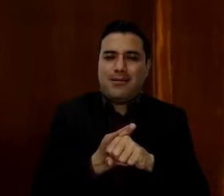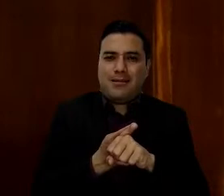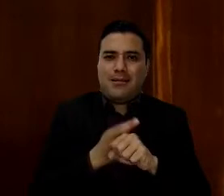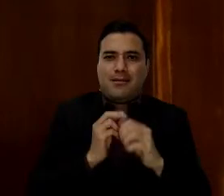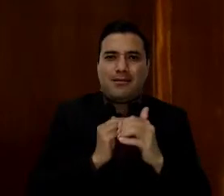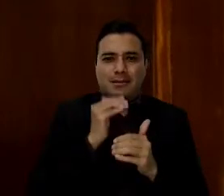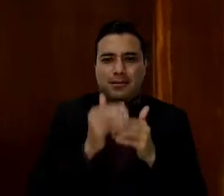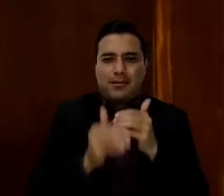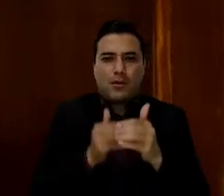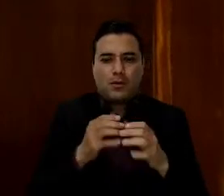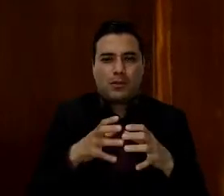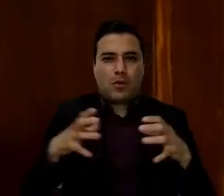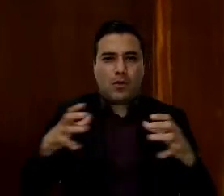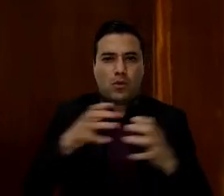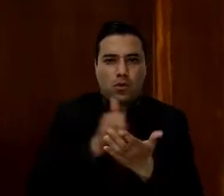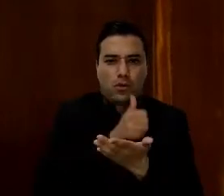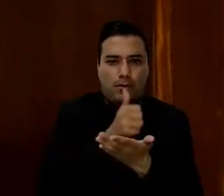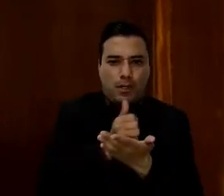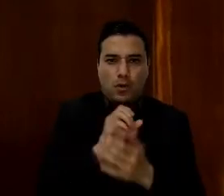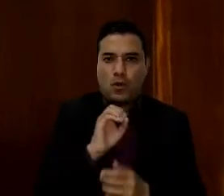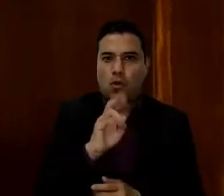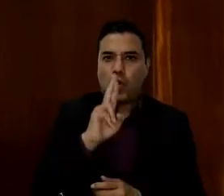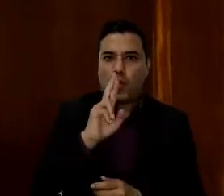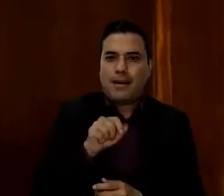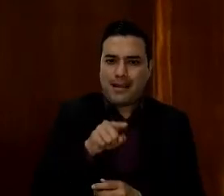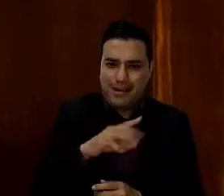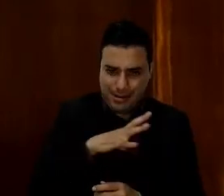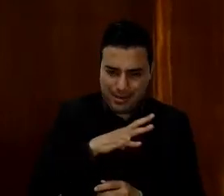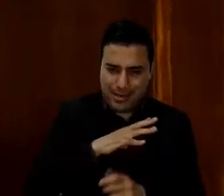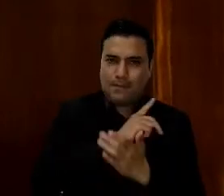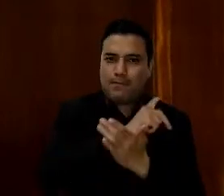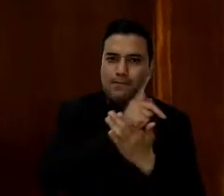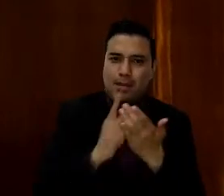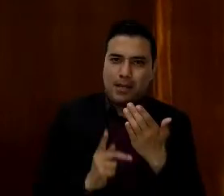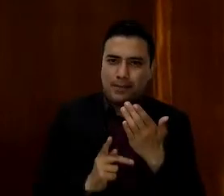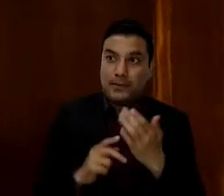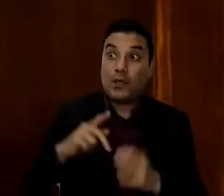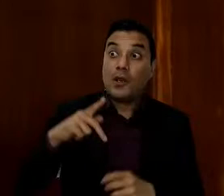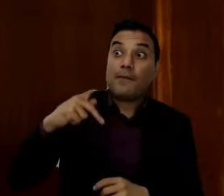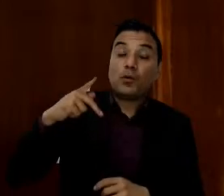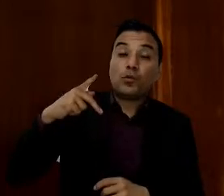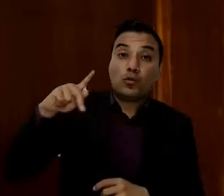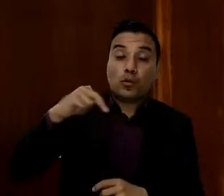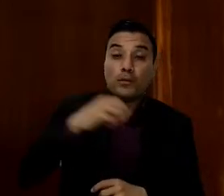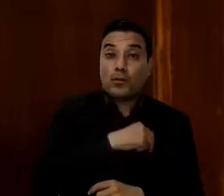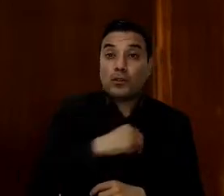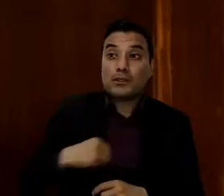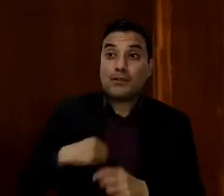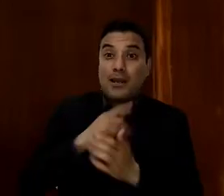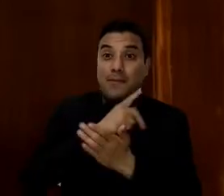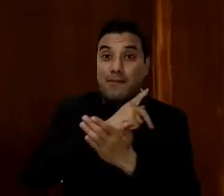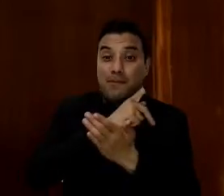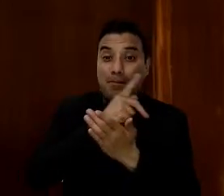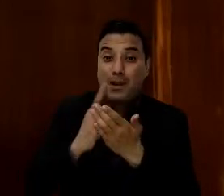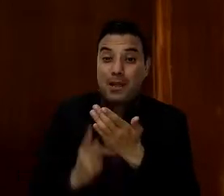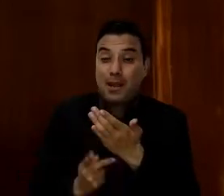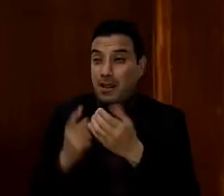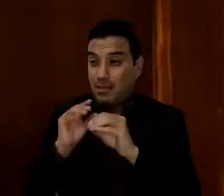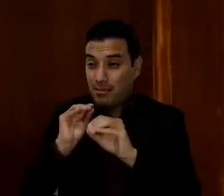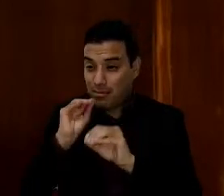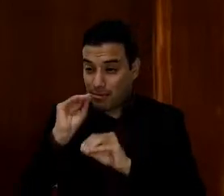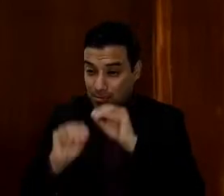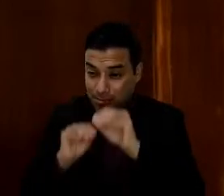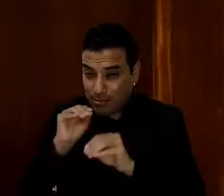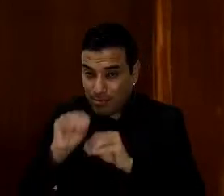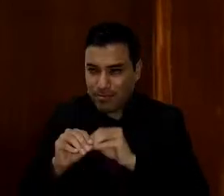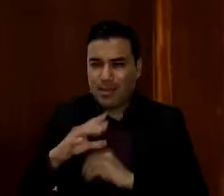de Desarrollo Urbano y Obra. Se muestra que los planes de desarrollo urbano municipales cuentan